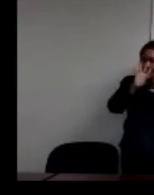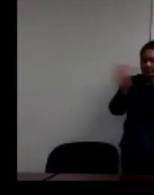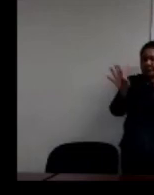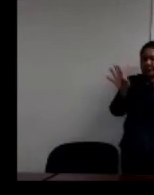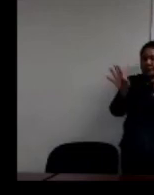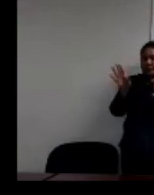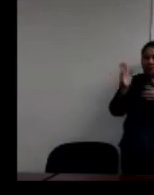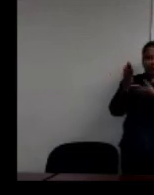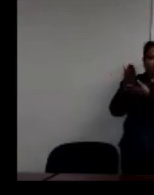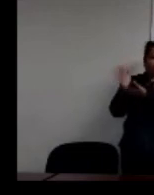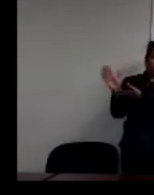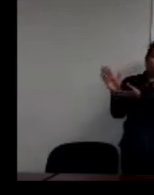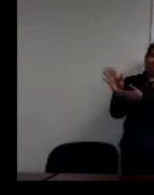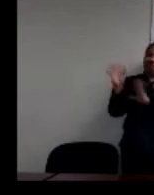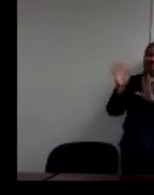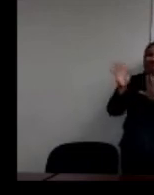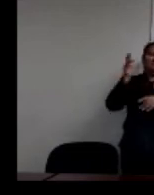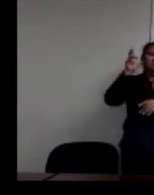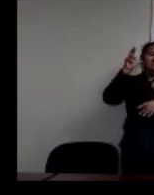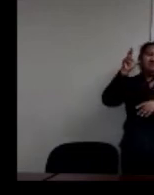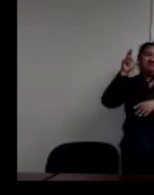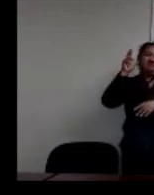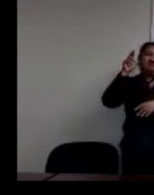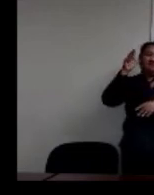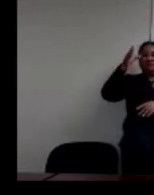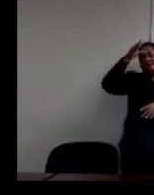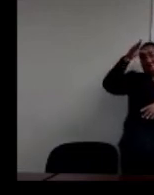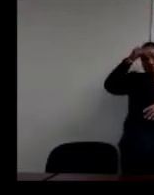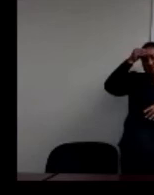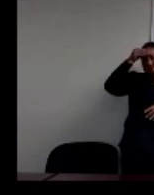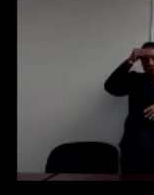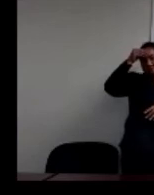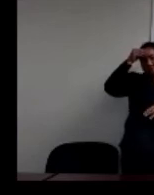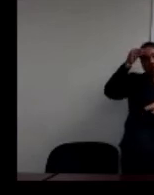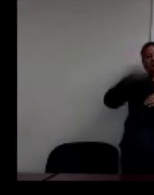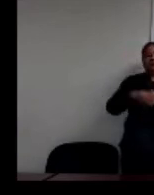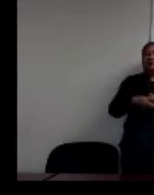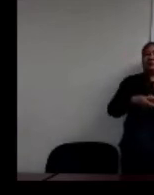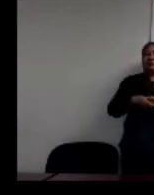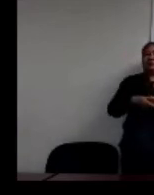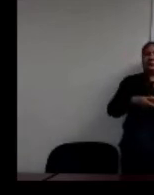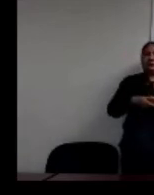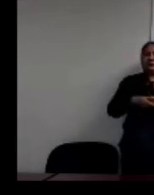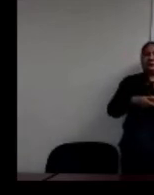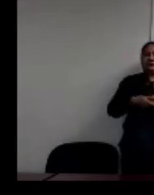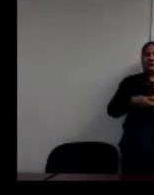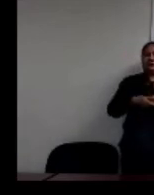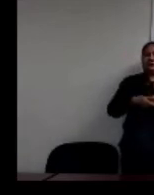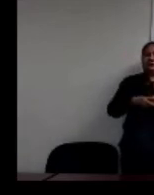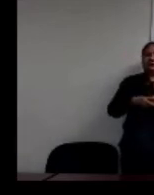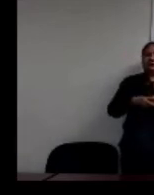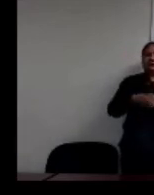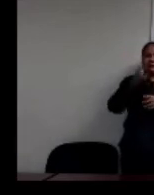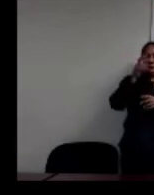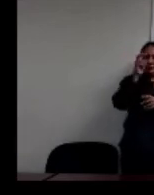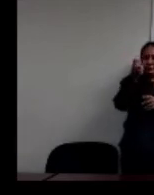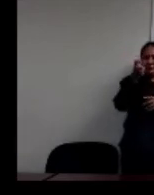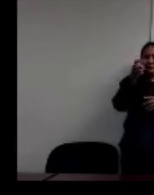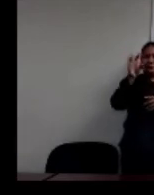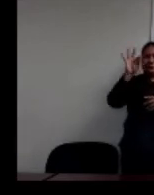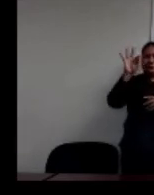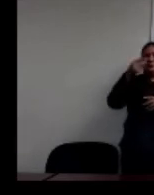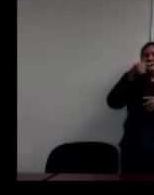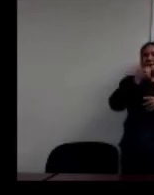todo lo demás, el niño sí lo está escuchando, pero no lo está procesando, por lo tanto, no lo está grabando. Por eso ese periodo de